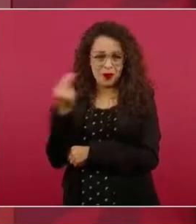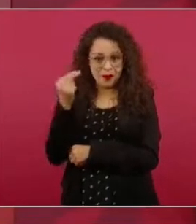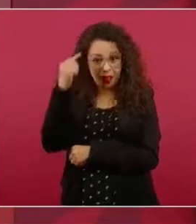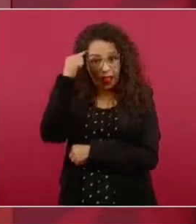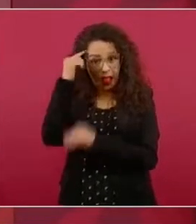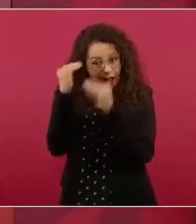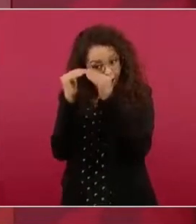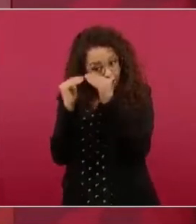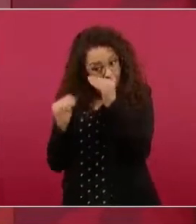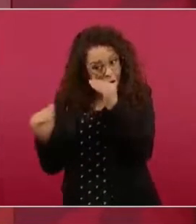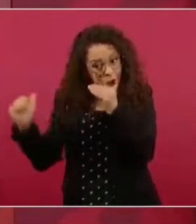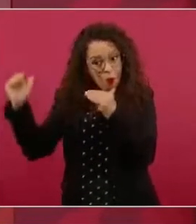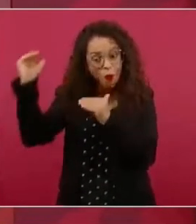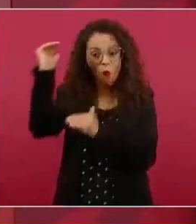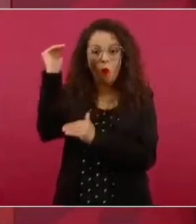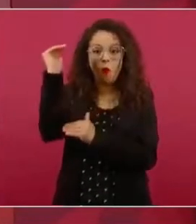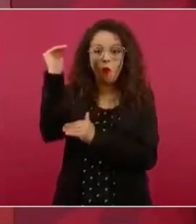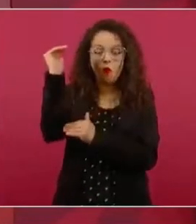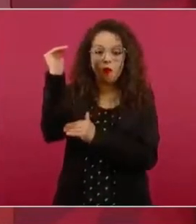piensa